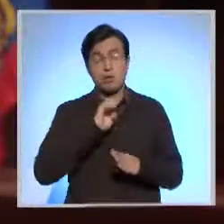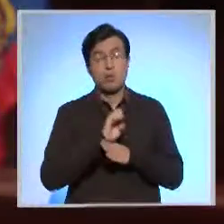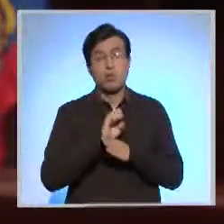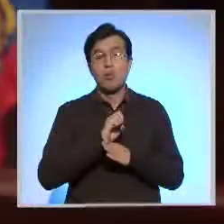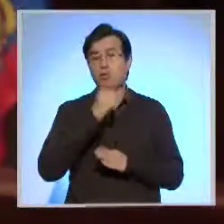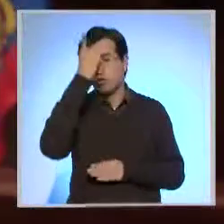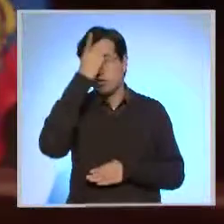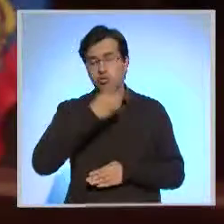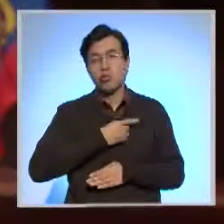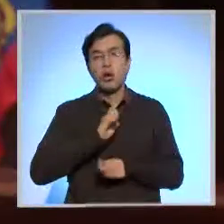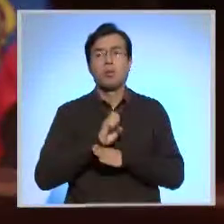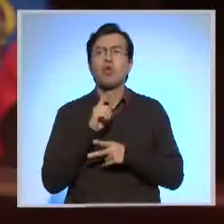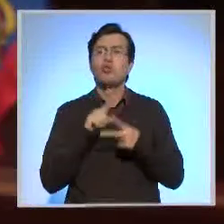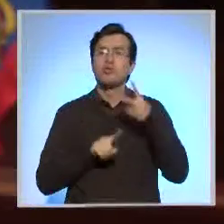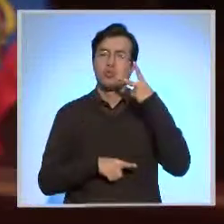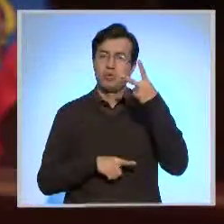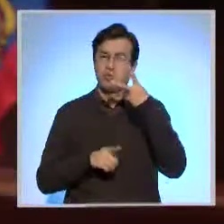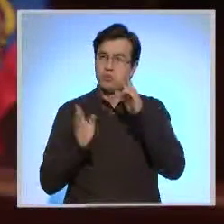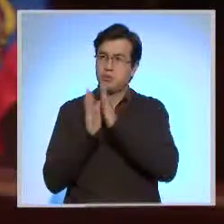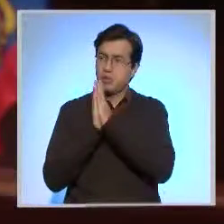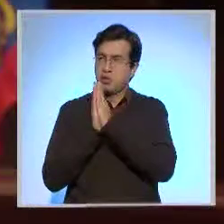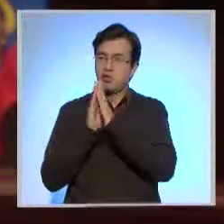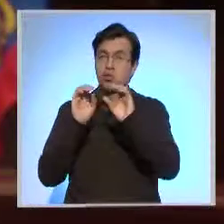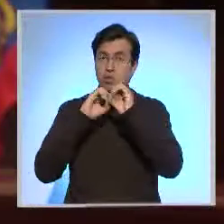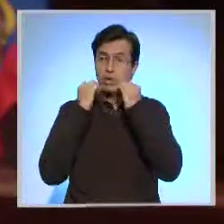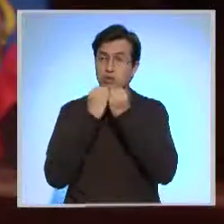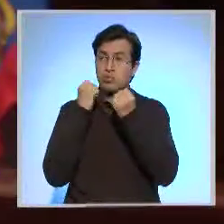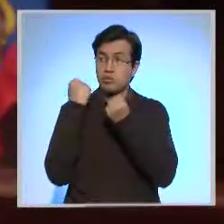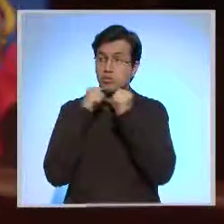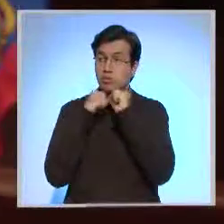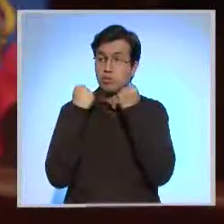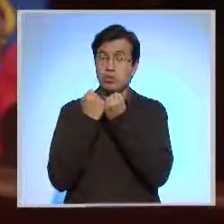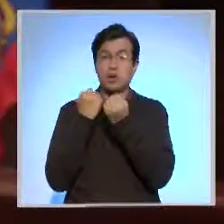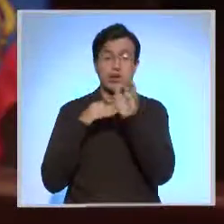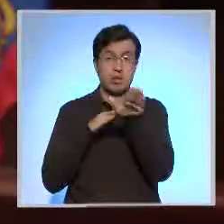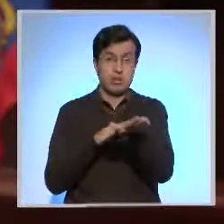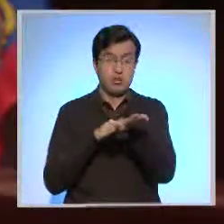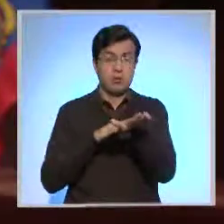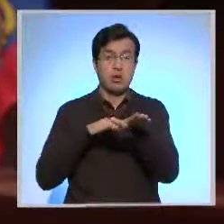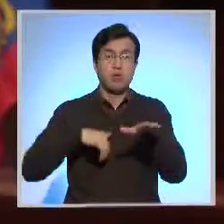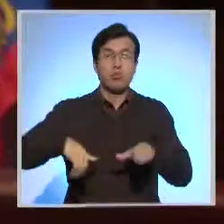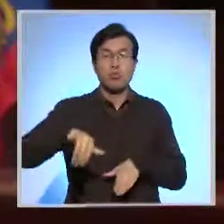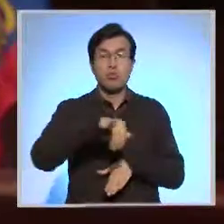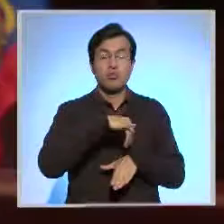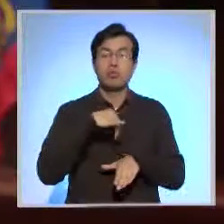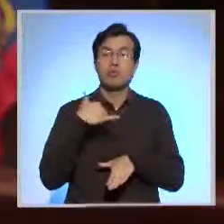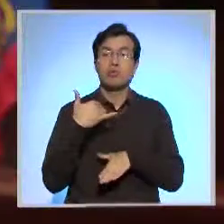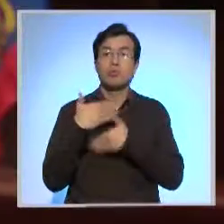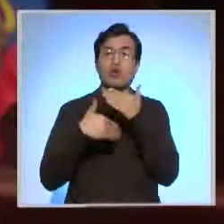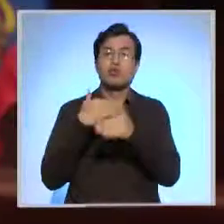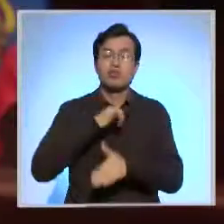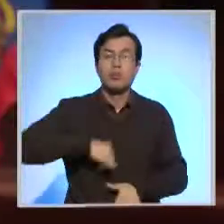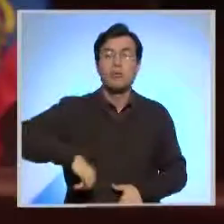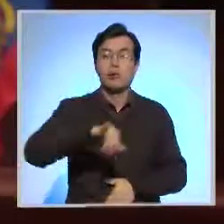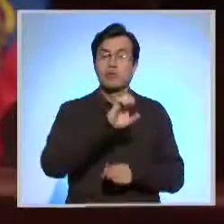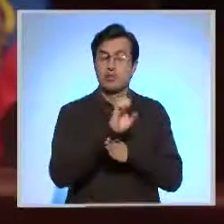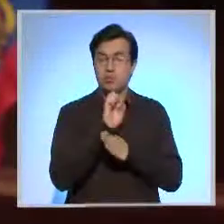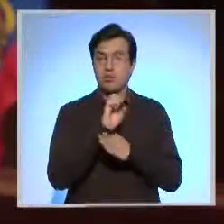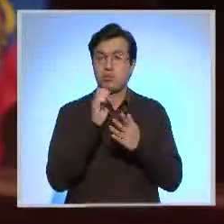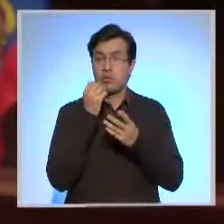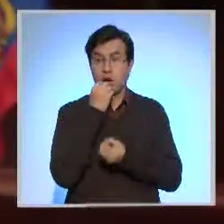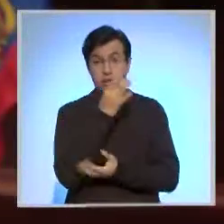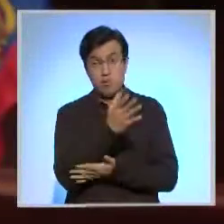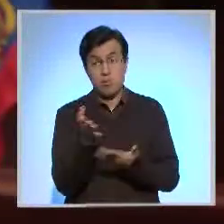la primera un pedido a los movimientos sociales del respaldo al proceso democrático que vive en nuestra parte alertando de que